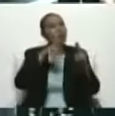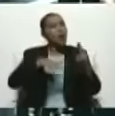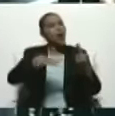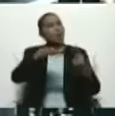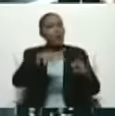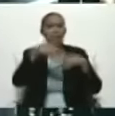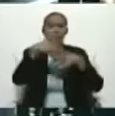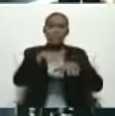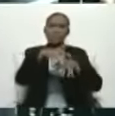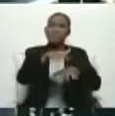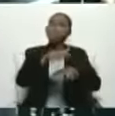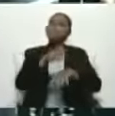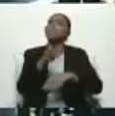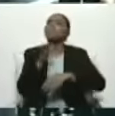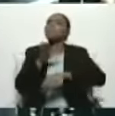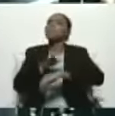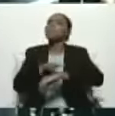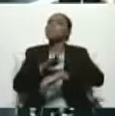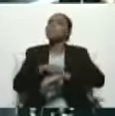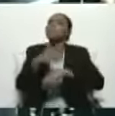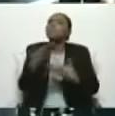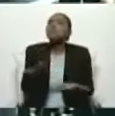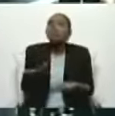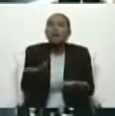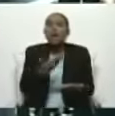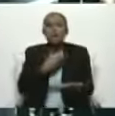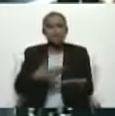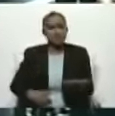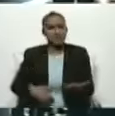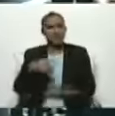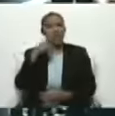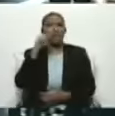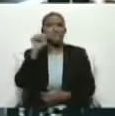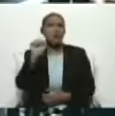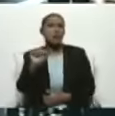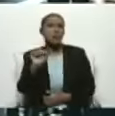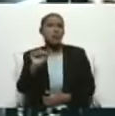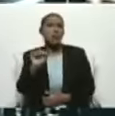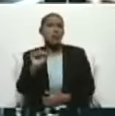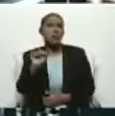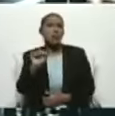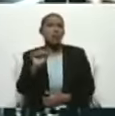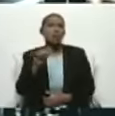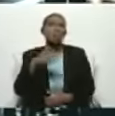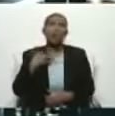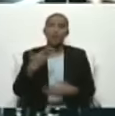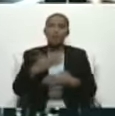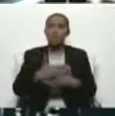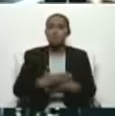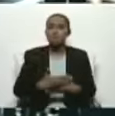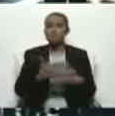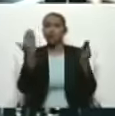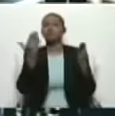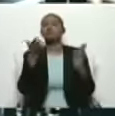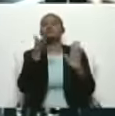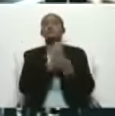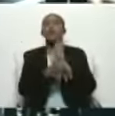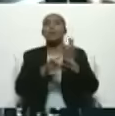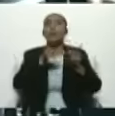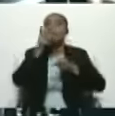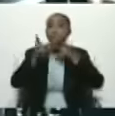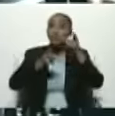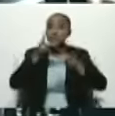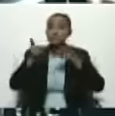qué podría el presidente Maduro, como usted está diciendo, romper también con esa lógica de la política de que